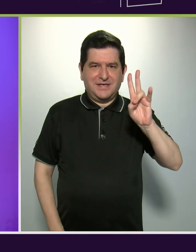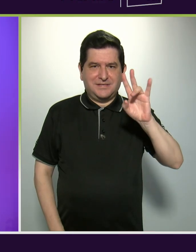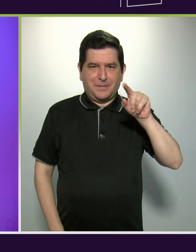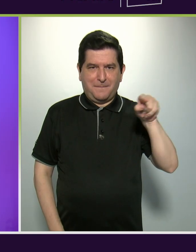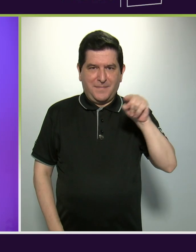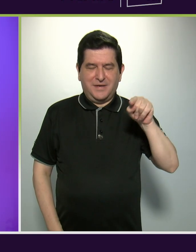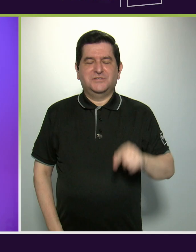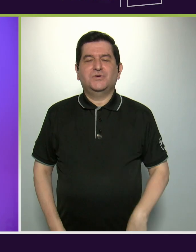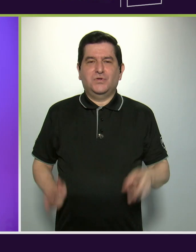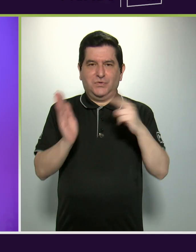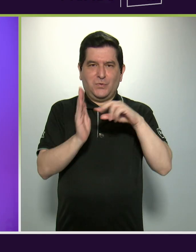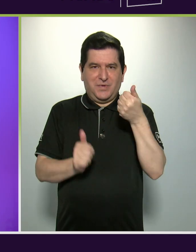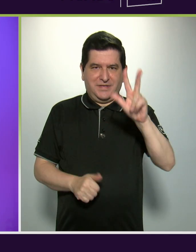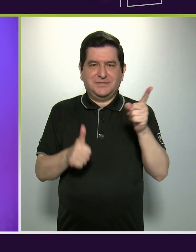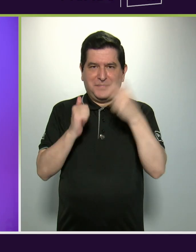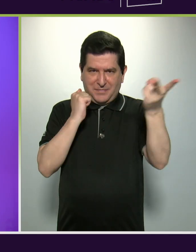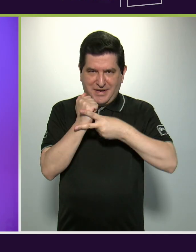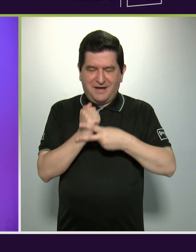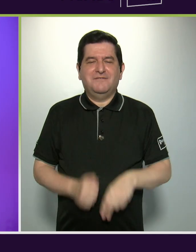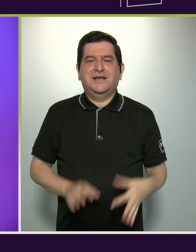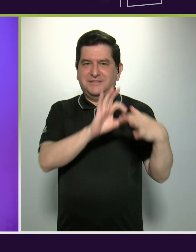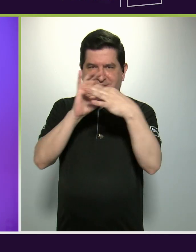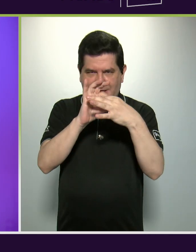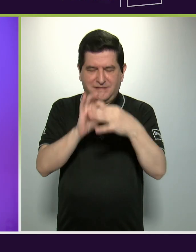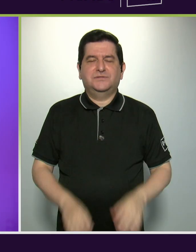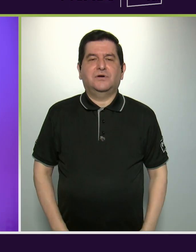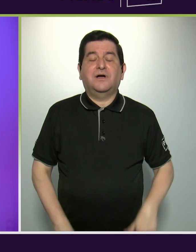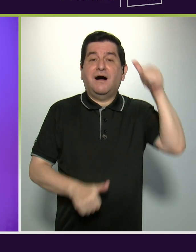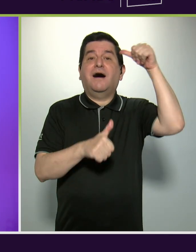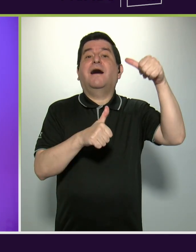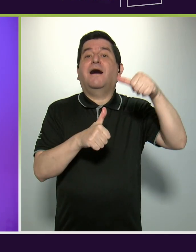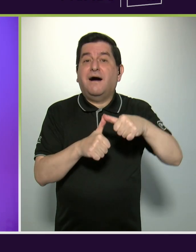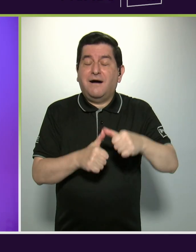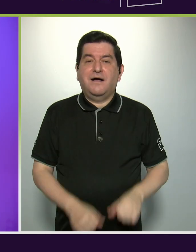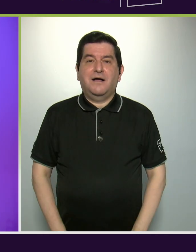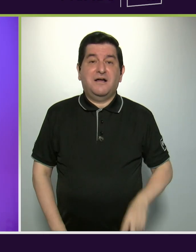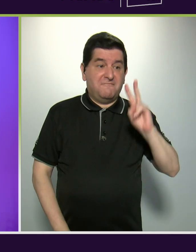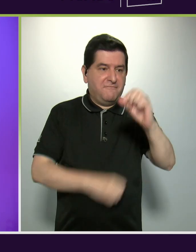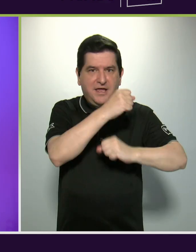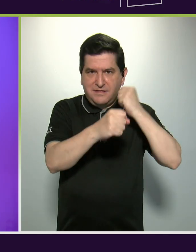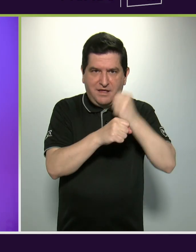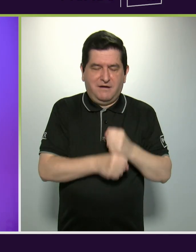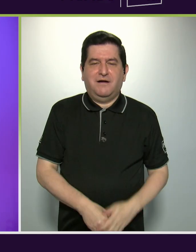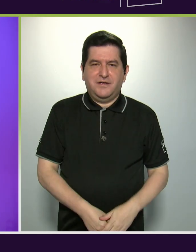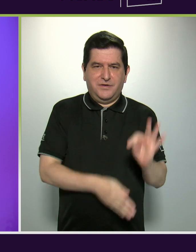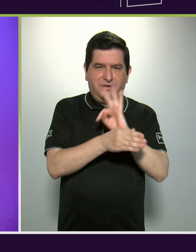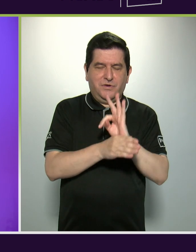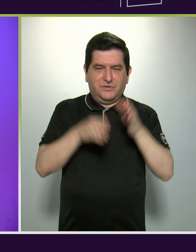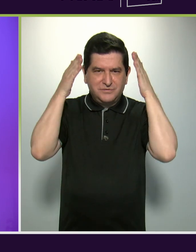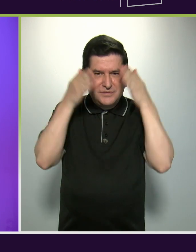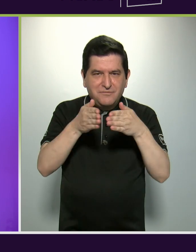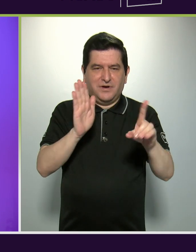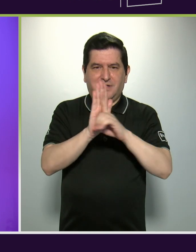de 2003 se transmitió por primera vez Nexos. No podemos dejar pasar más de 2 décadas de hacer televisión con enfoque de